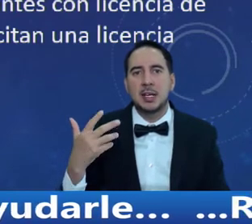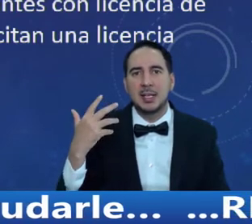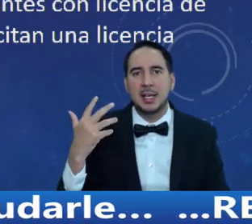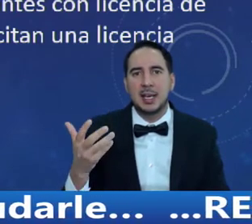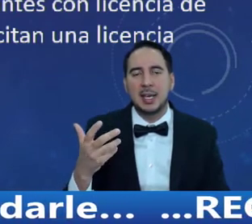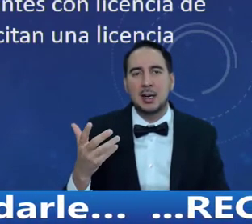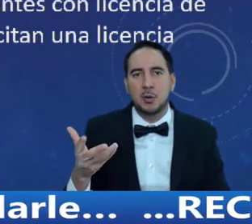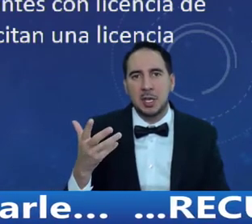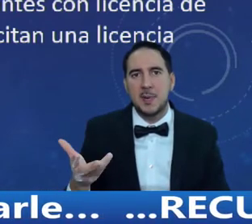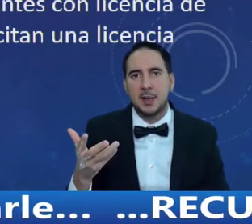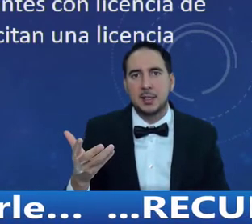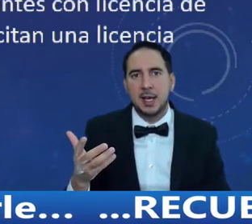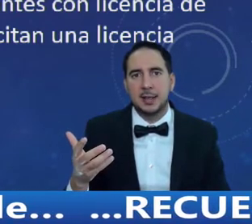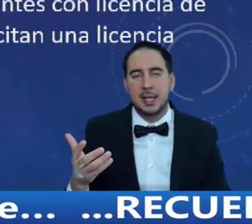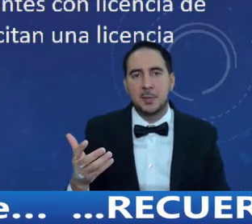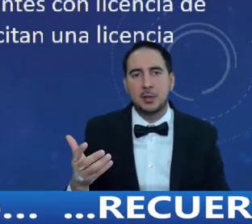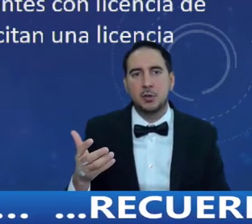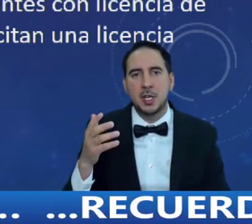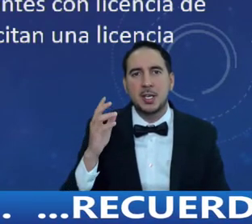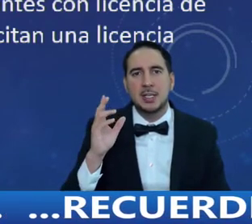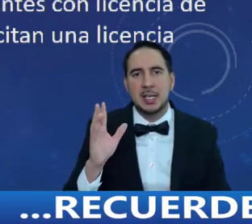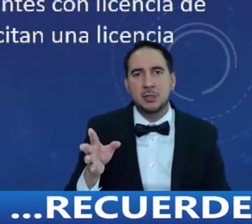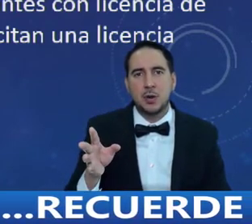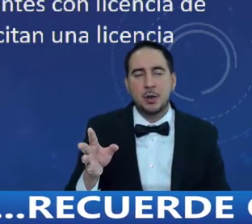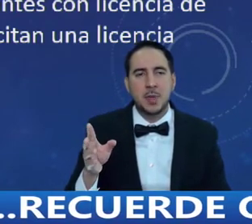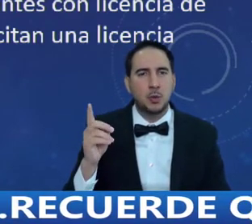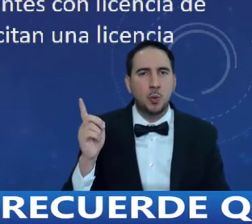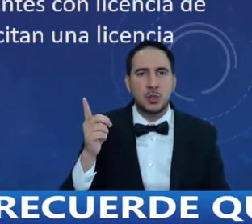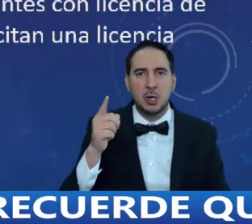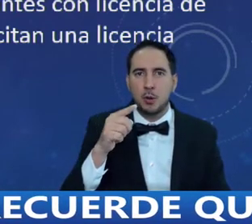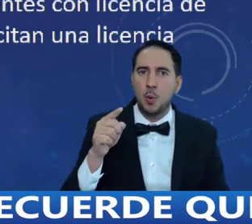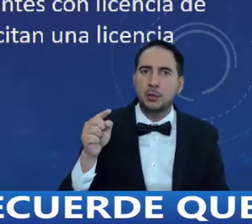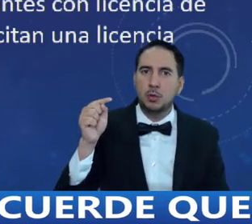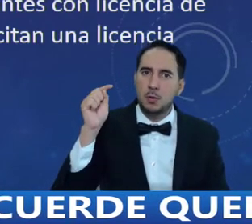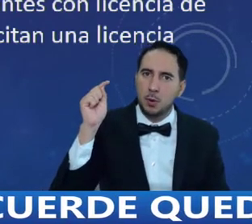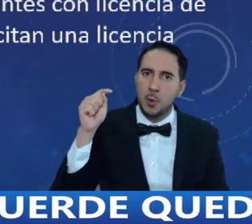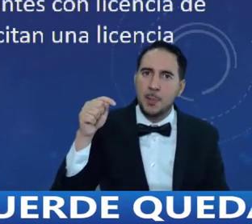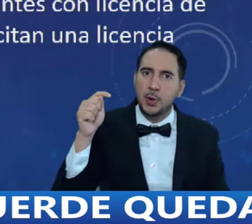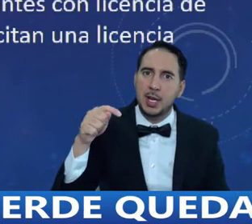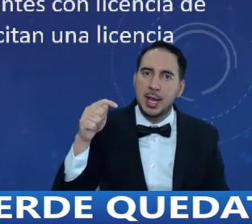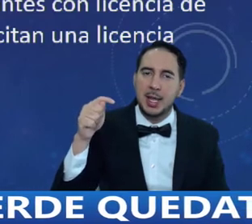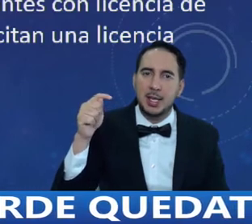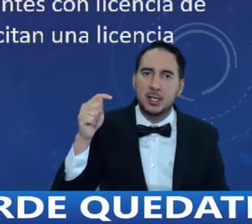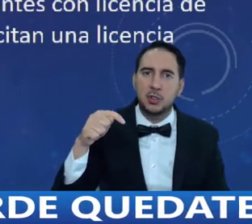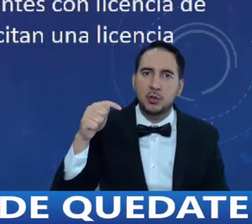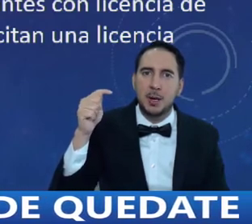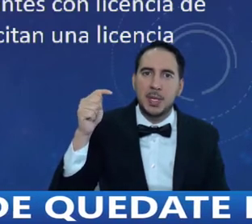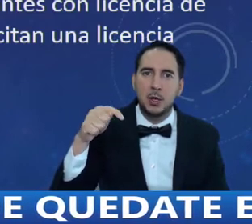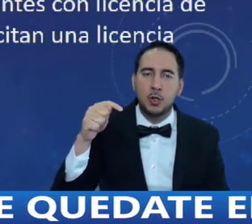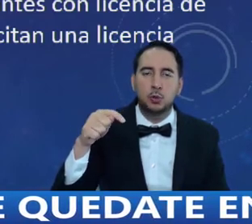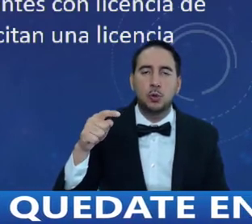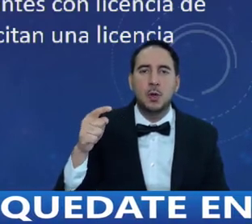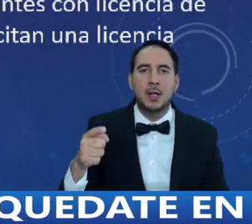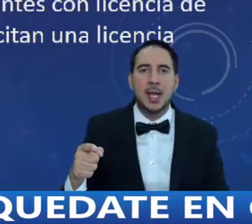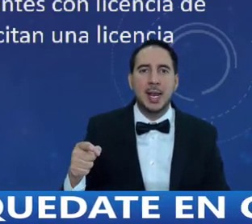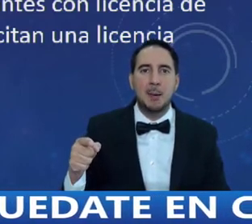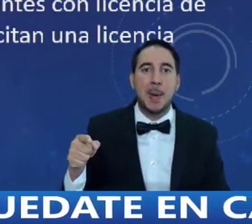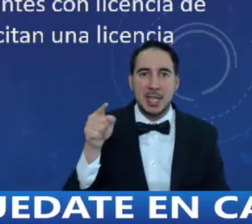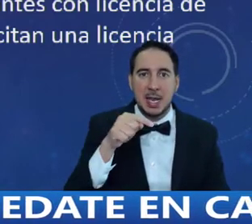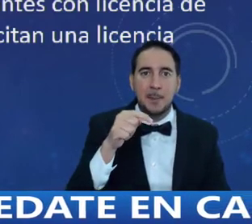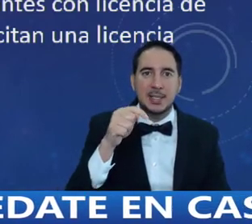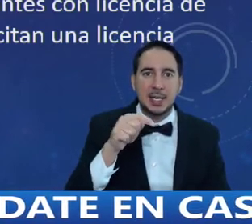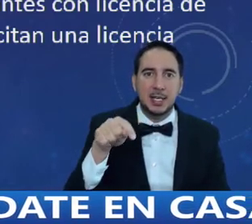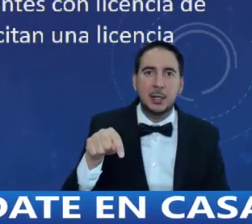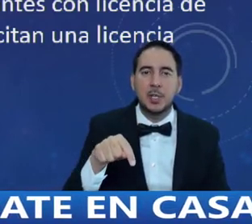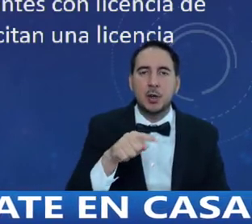una idea de qué era lo que iba a estar viendo. eso lo recomiendo, si lo encuentro, lo voy a poner en la descripción del video de YouTube, el